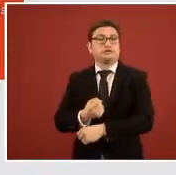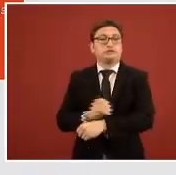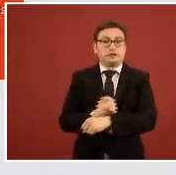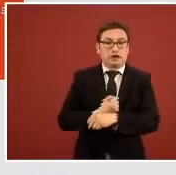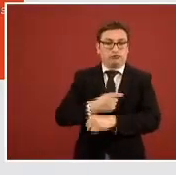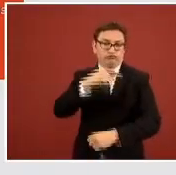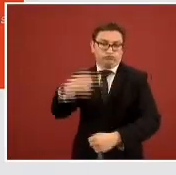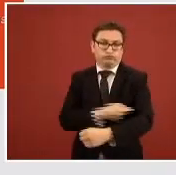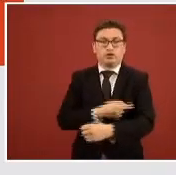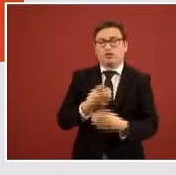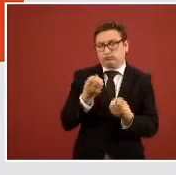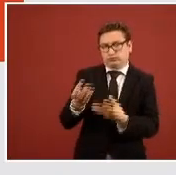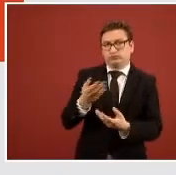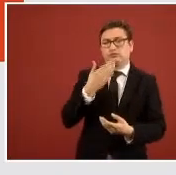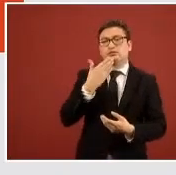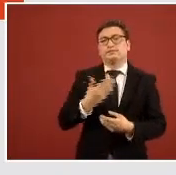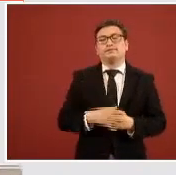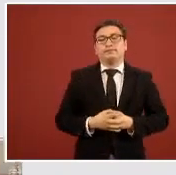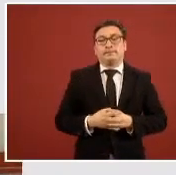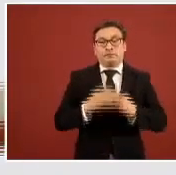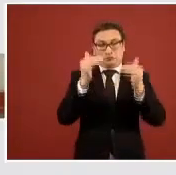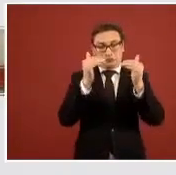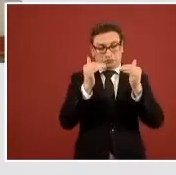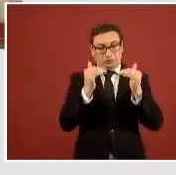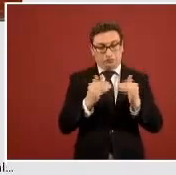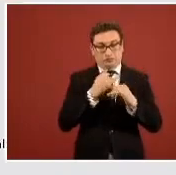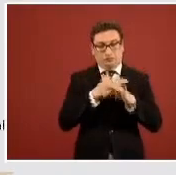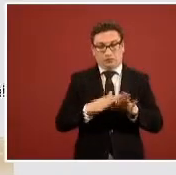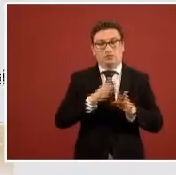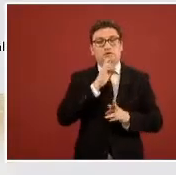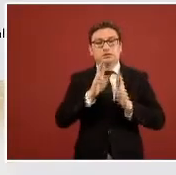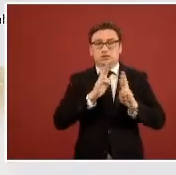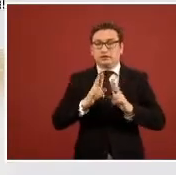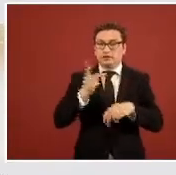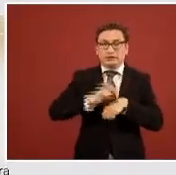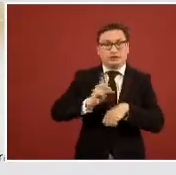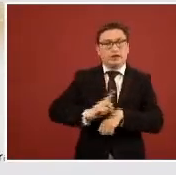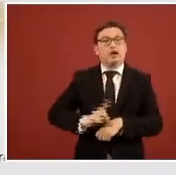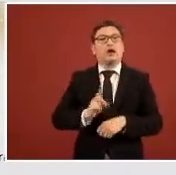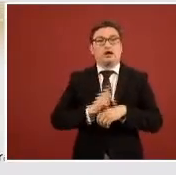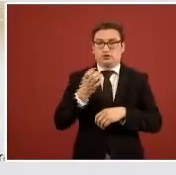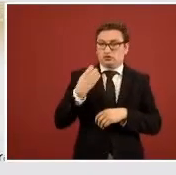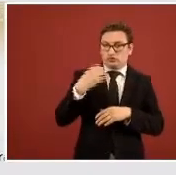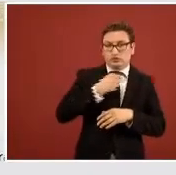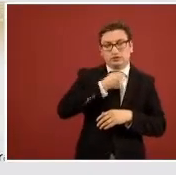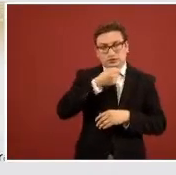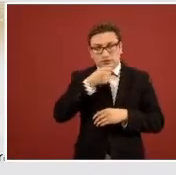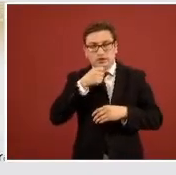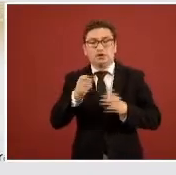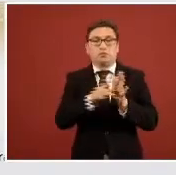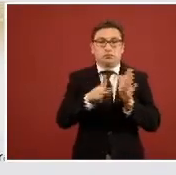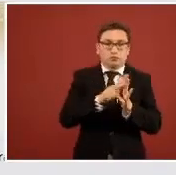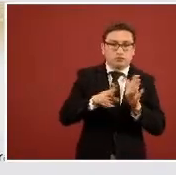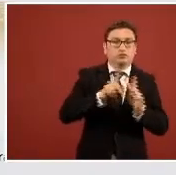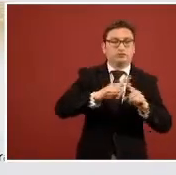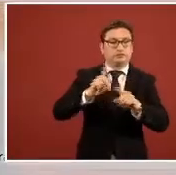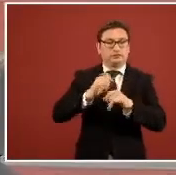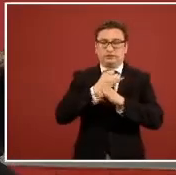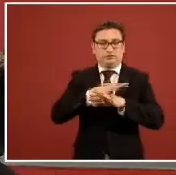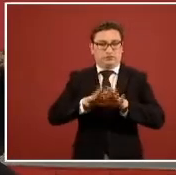Y también están más para abajo el reporte diario, conferencias de prensa, comunicados especiales. Ahora